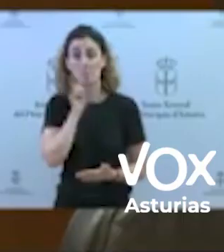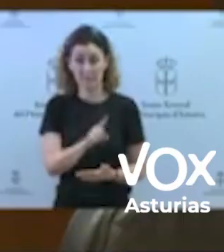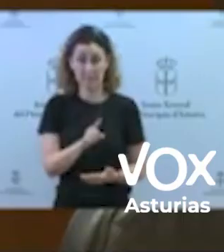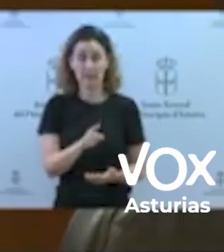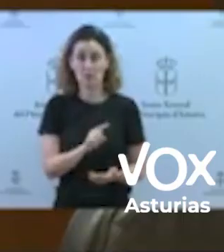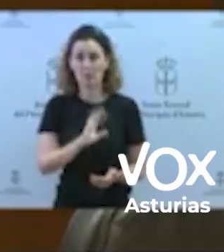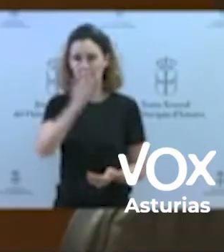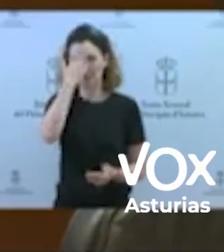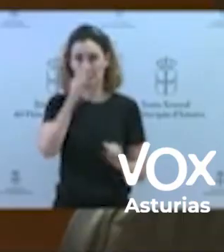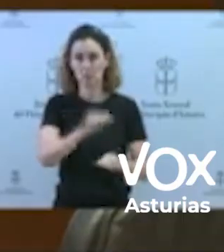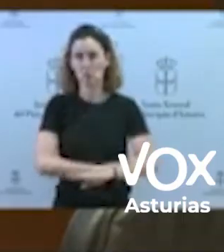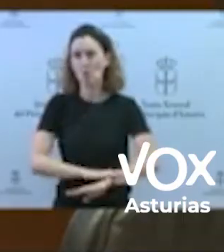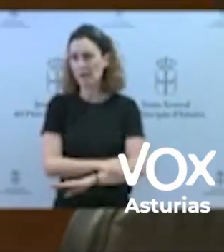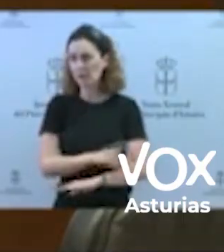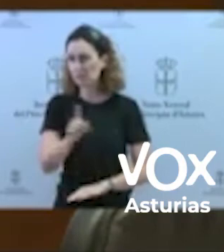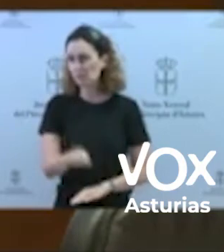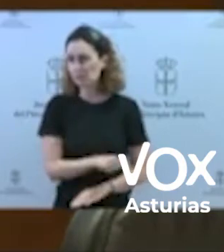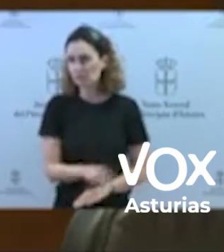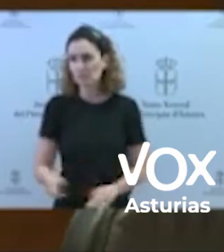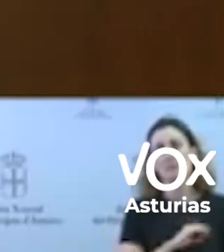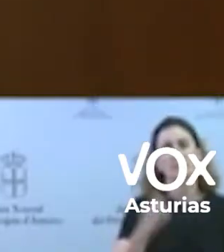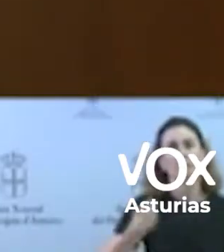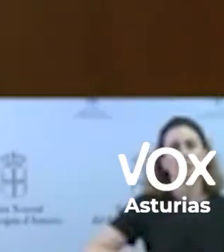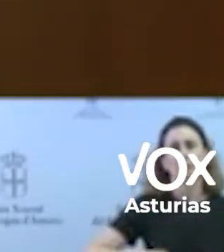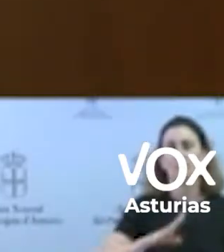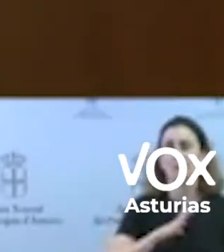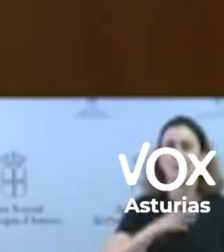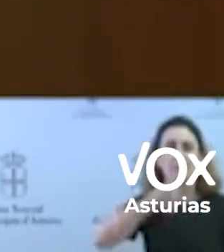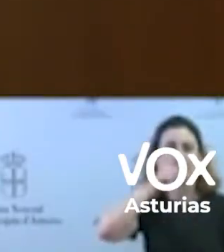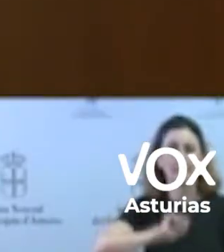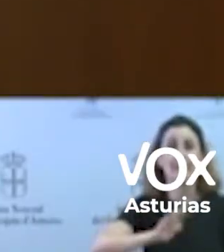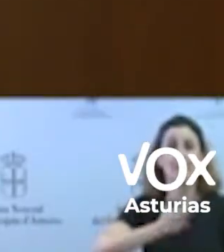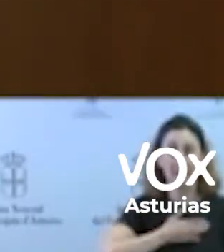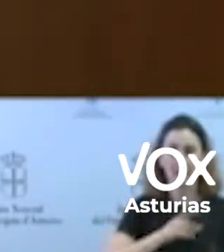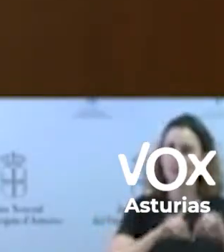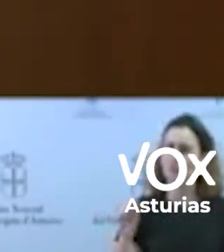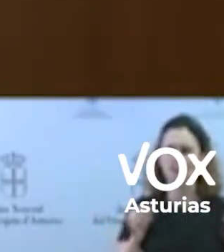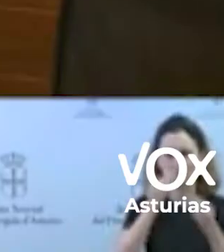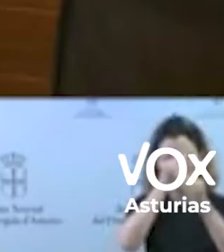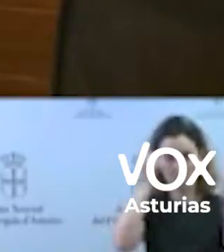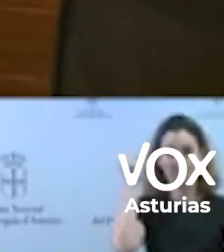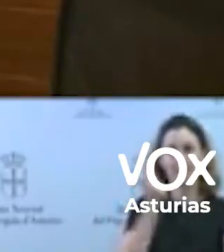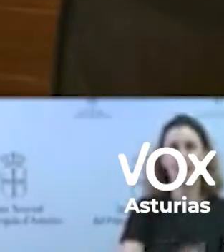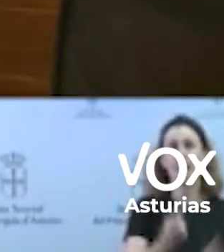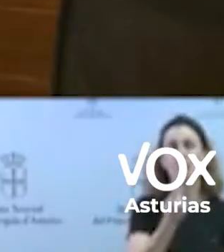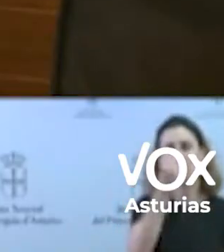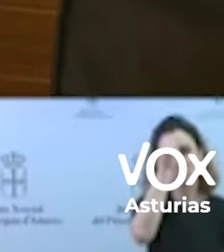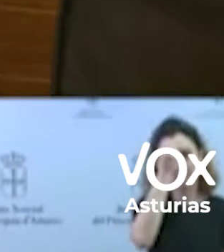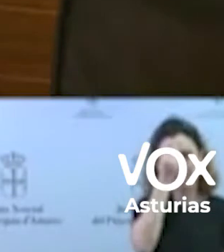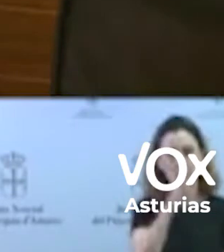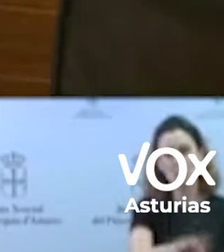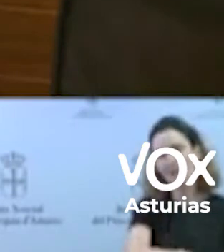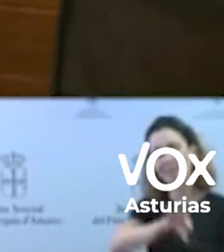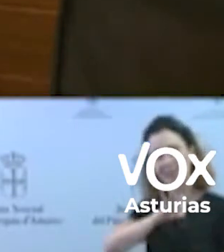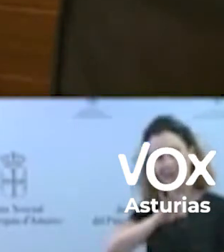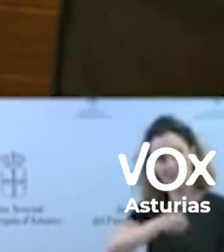gobierno? Señor presidente, deje ser el Pedro Sánchez de Asturias. Algunos creemos que usted podría ser una alternativa al socialismo radical que nos dirige